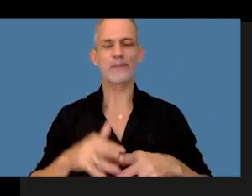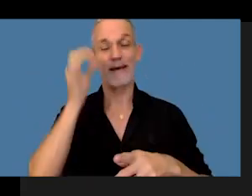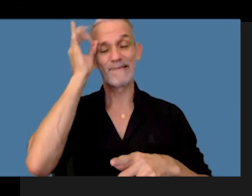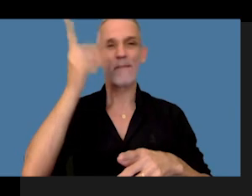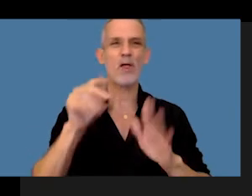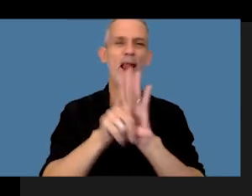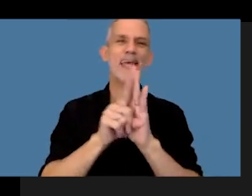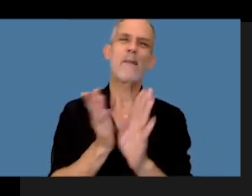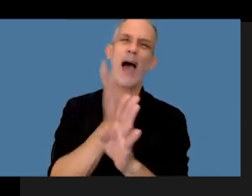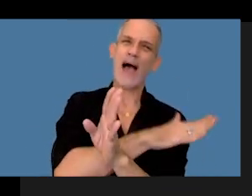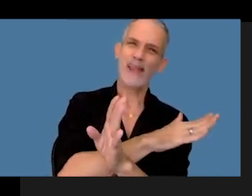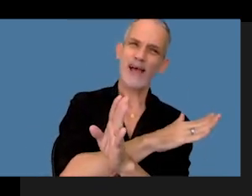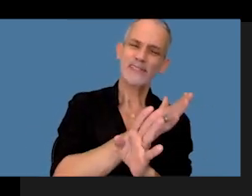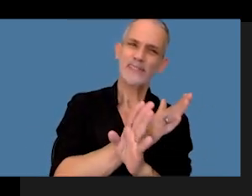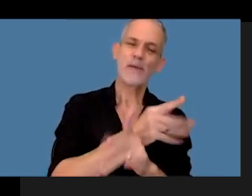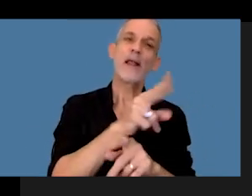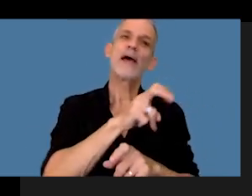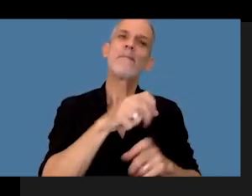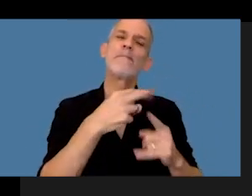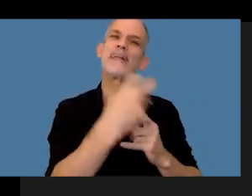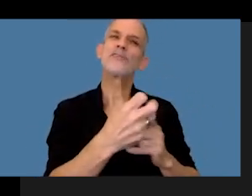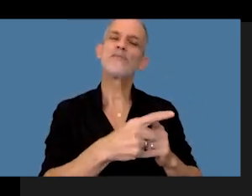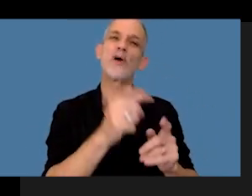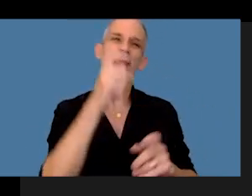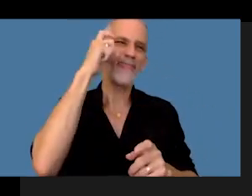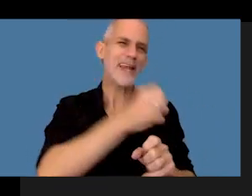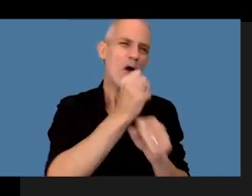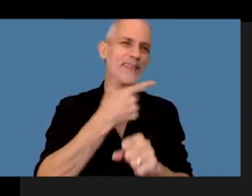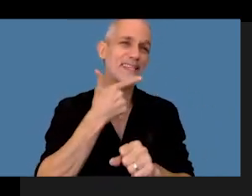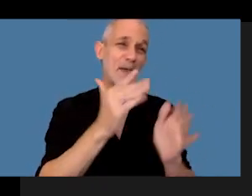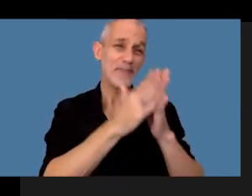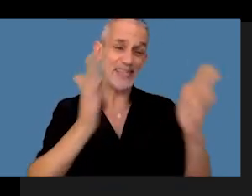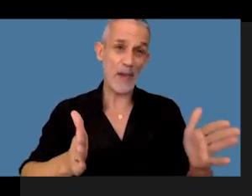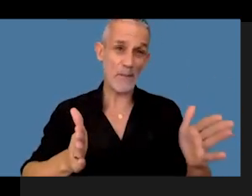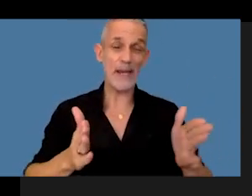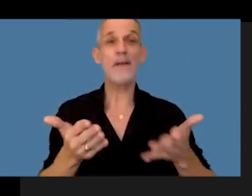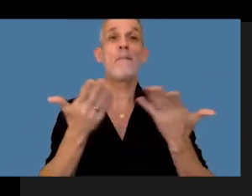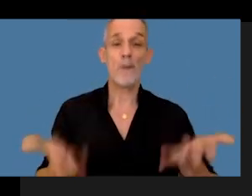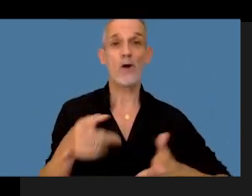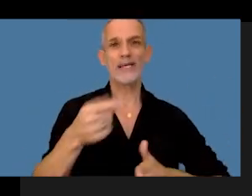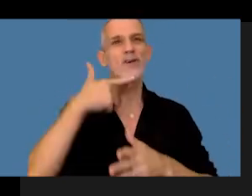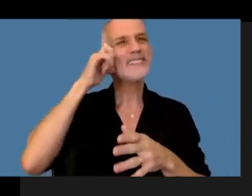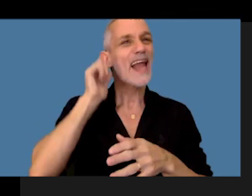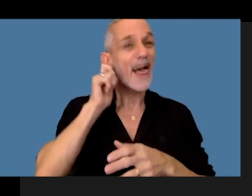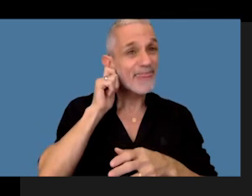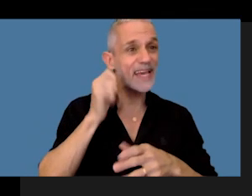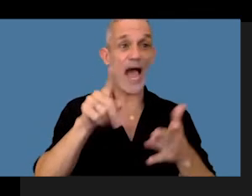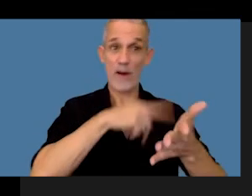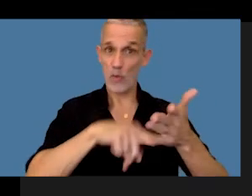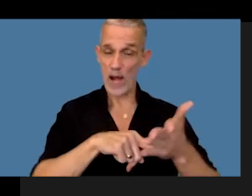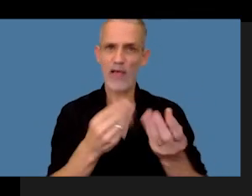hacia atrás, hacia las percepciones también de enero a septiembre? Por lo tanto, ¿el CIRADIG va a quedar anulado